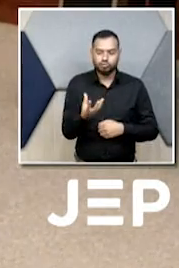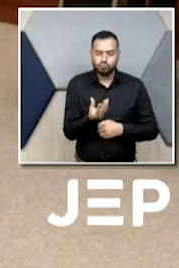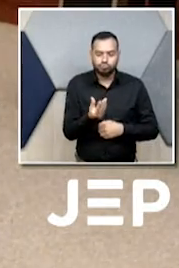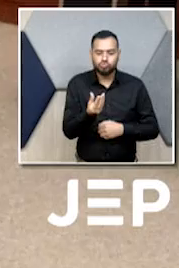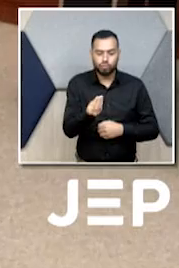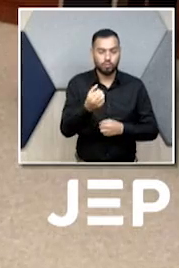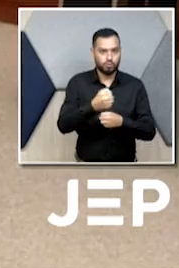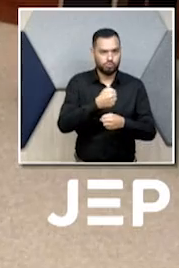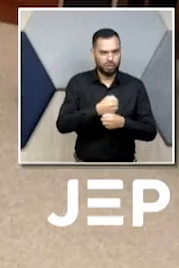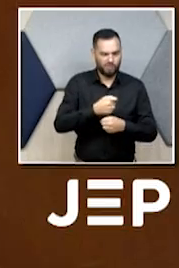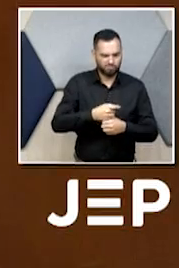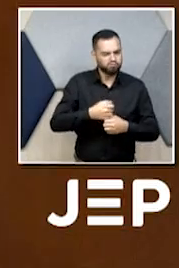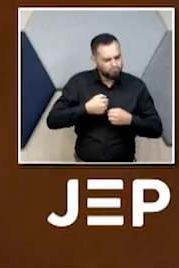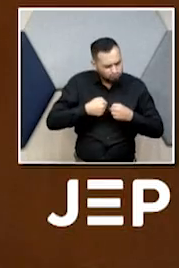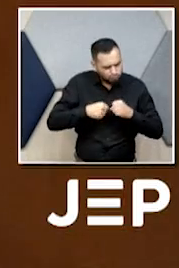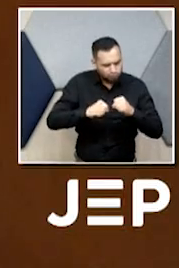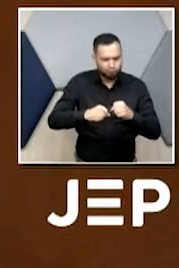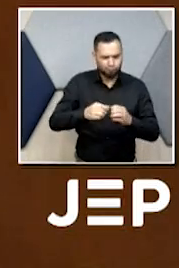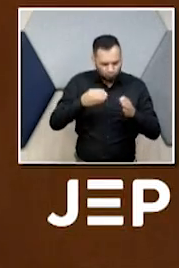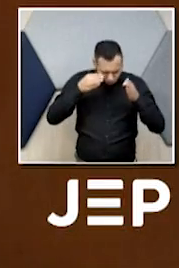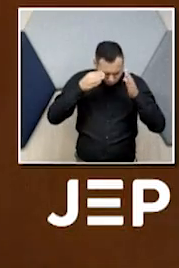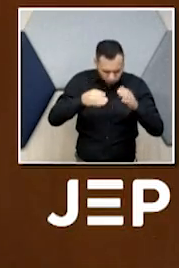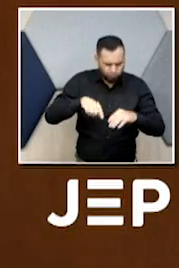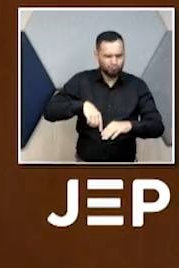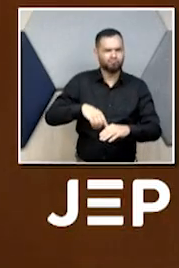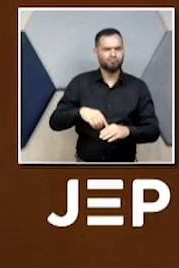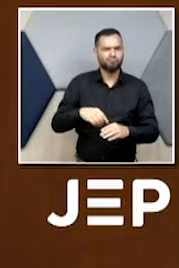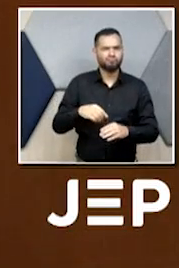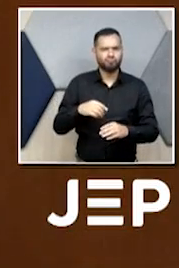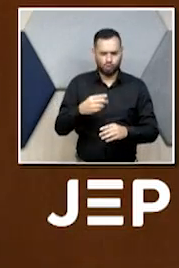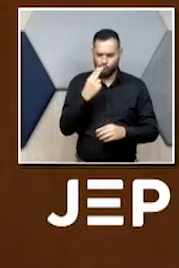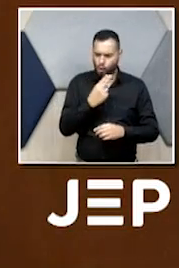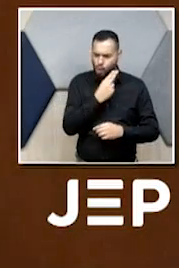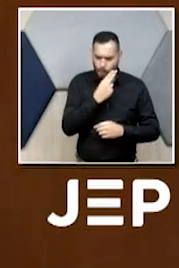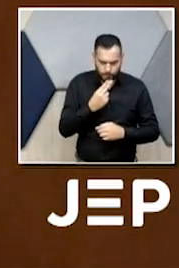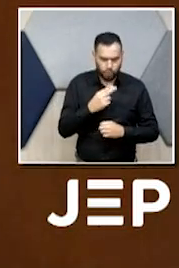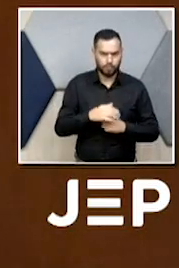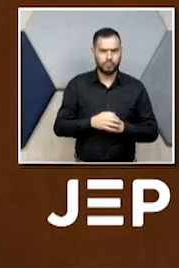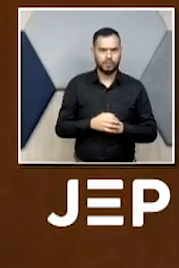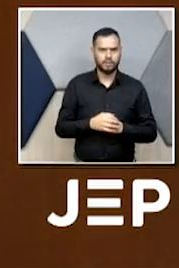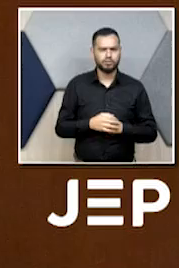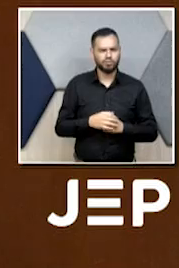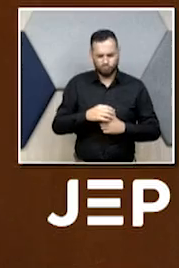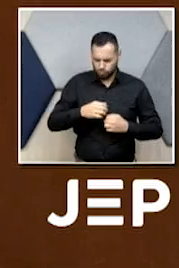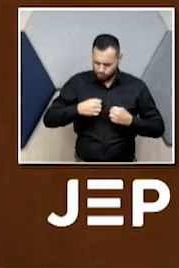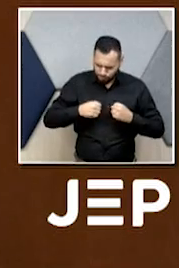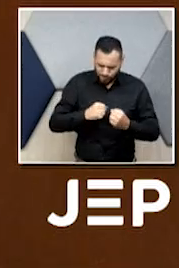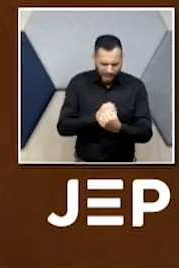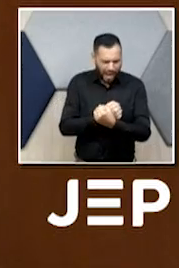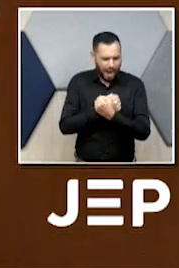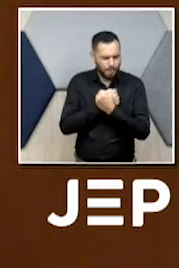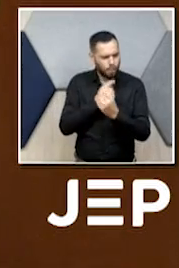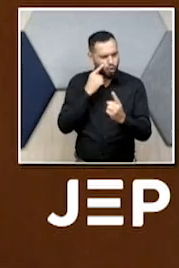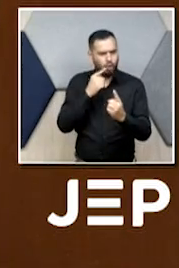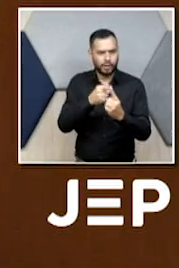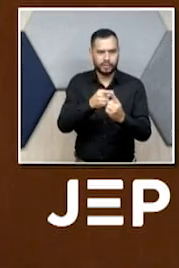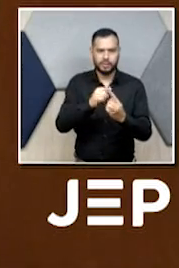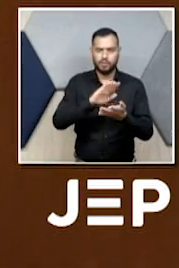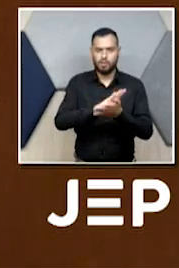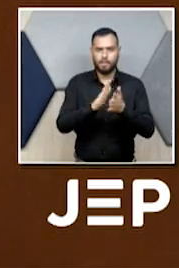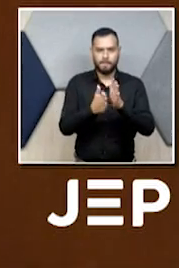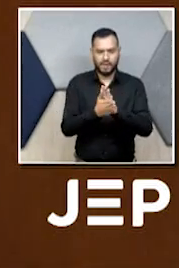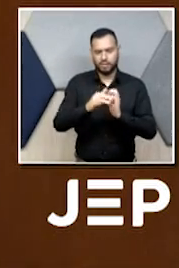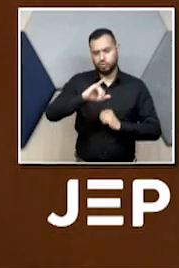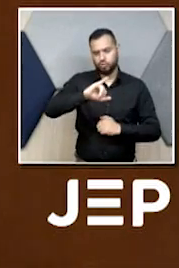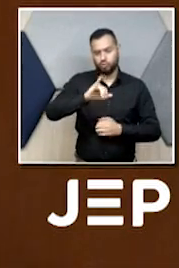empeño, con dedicación, con compromiso, con pasión en esta tarea de construir la paz de la justicia transicional con